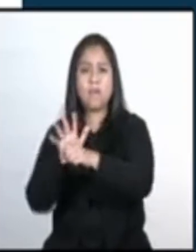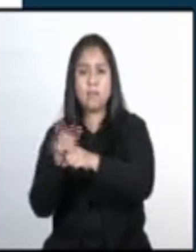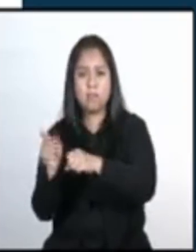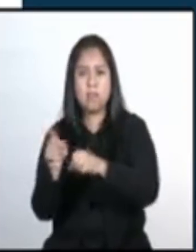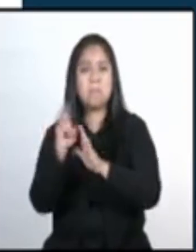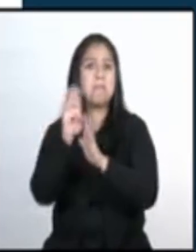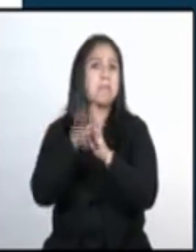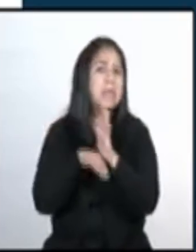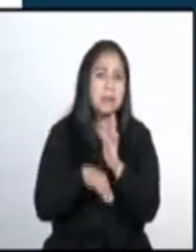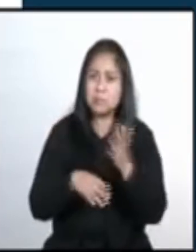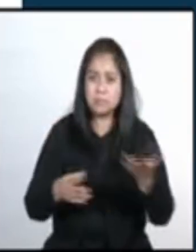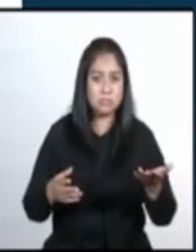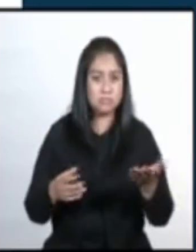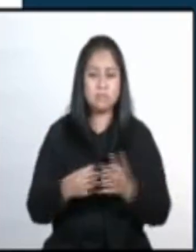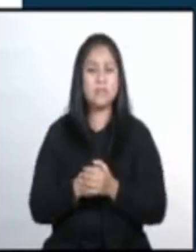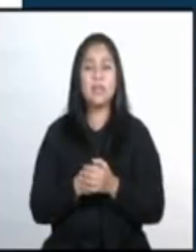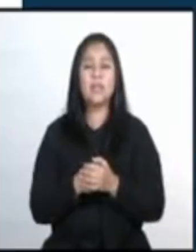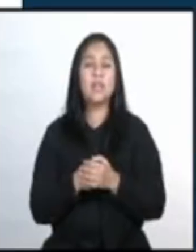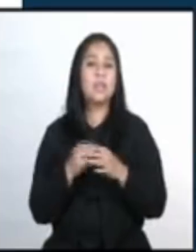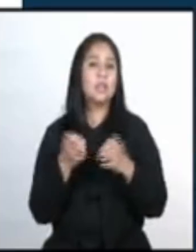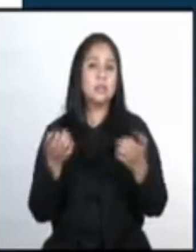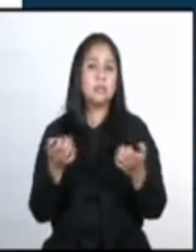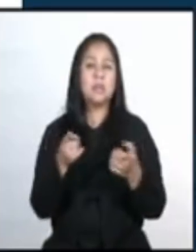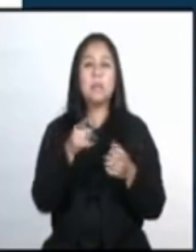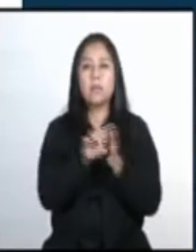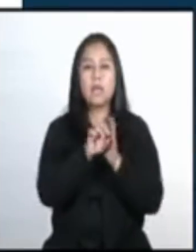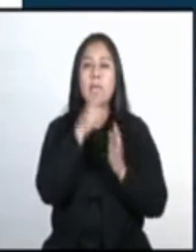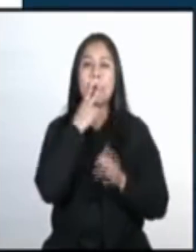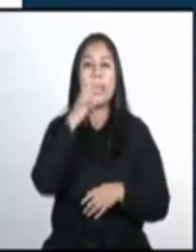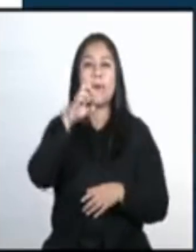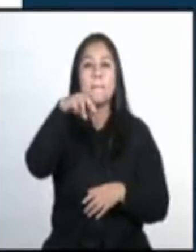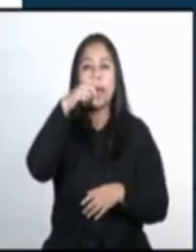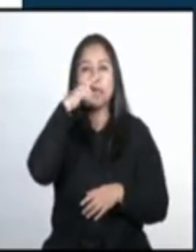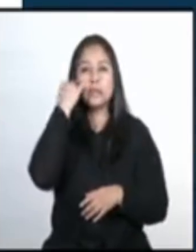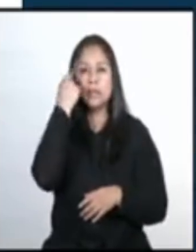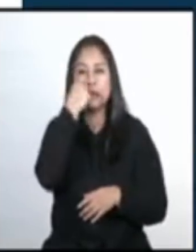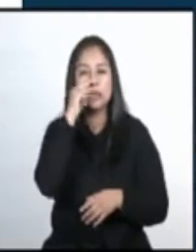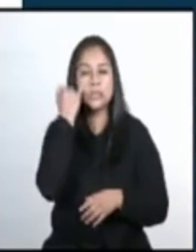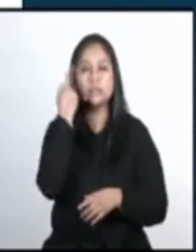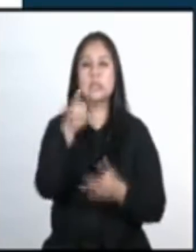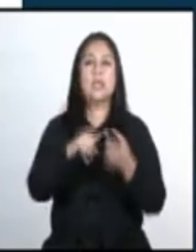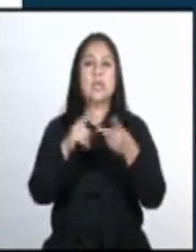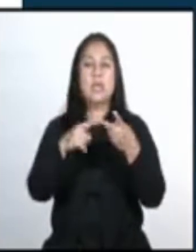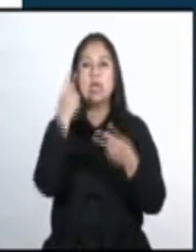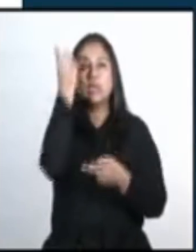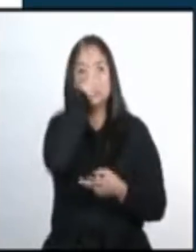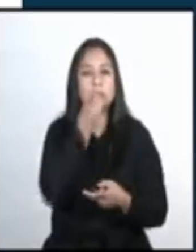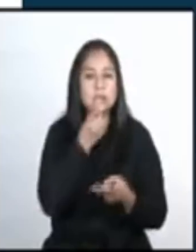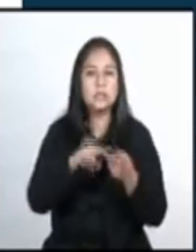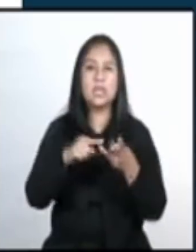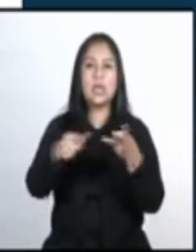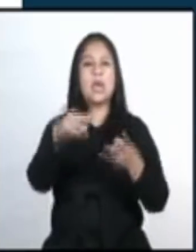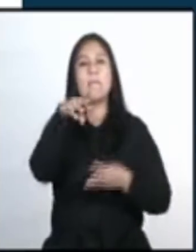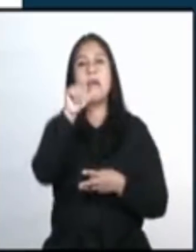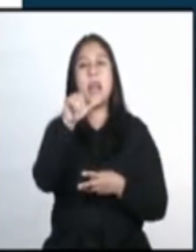es muchísimo menor que la hepatitis B, la neumonía, el SIDA, la malaria, los